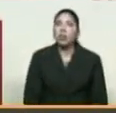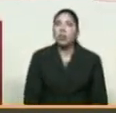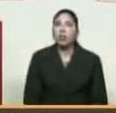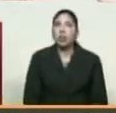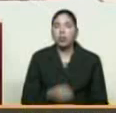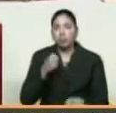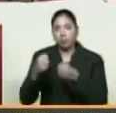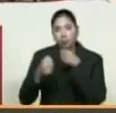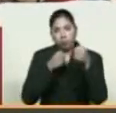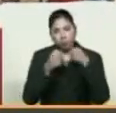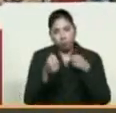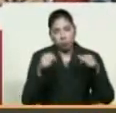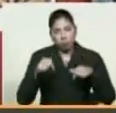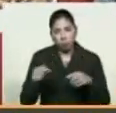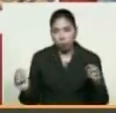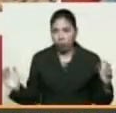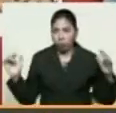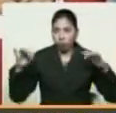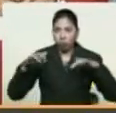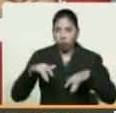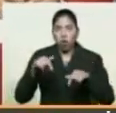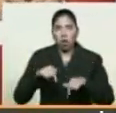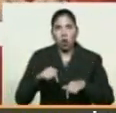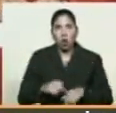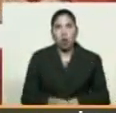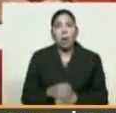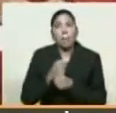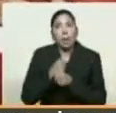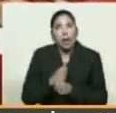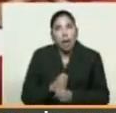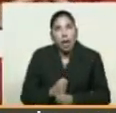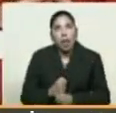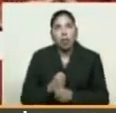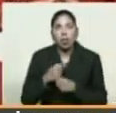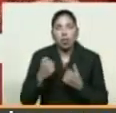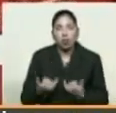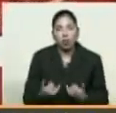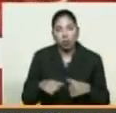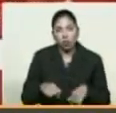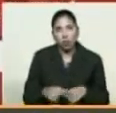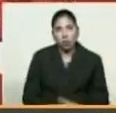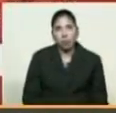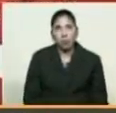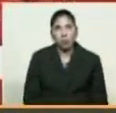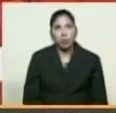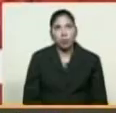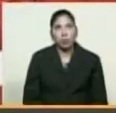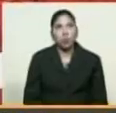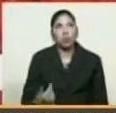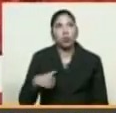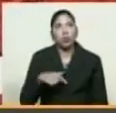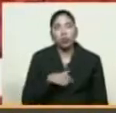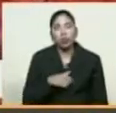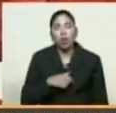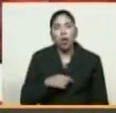los medios de comunicación social que han estado hasta esta hora. Nosotros estuvimos reunidos desde bien